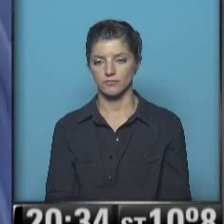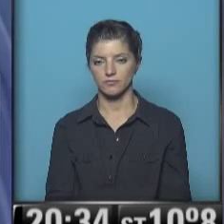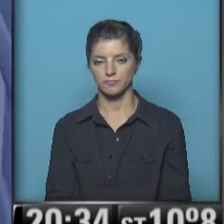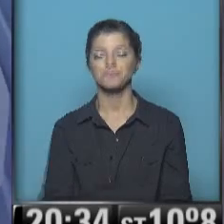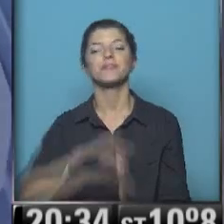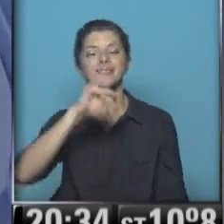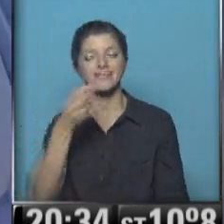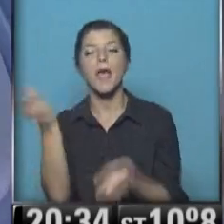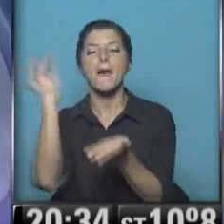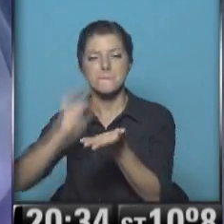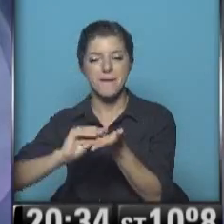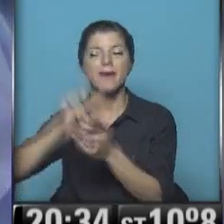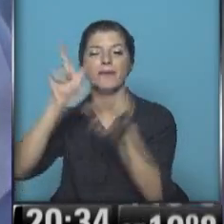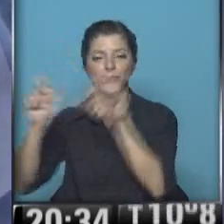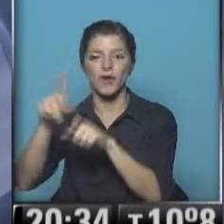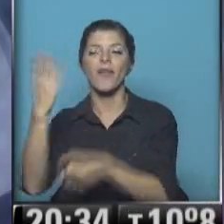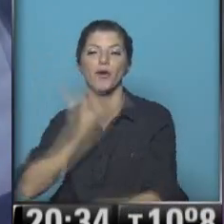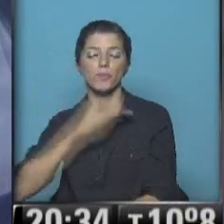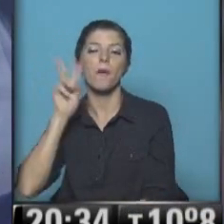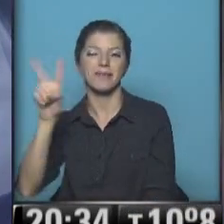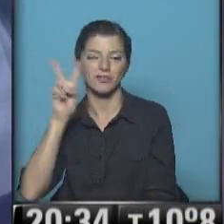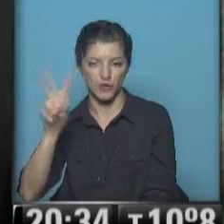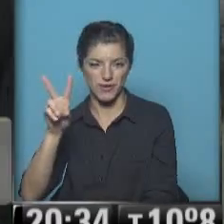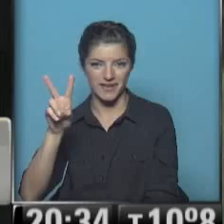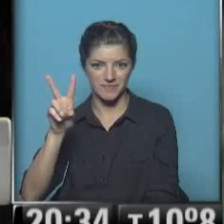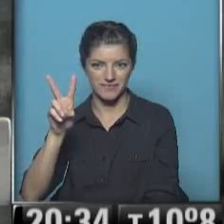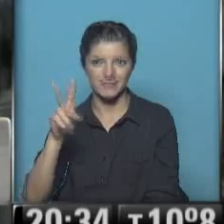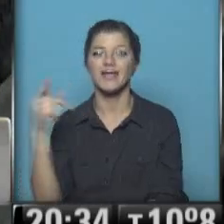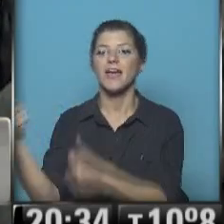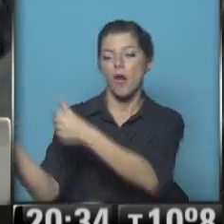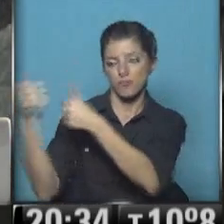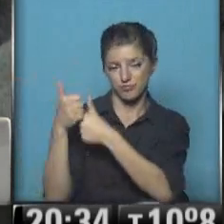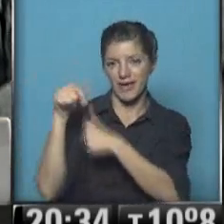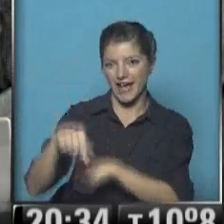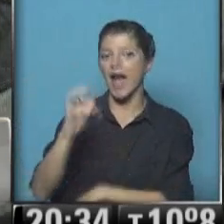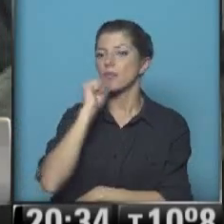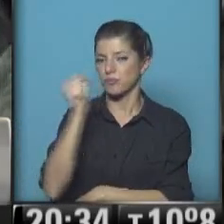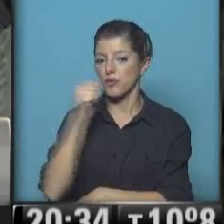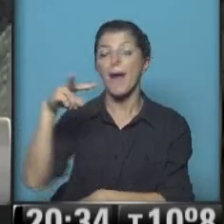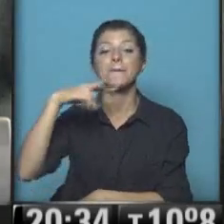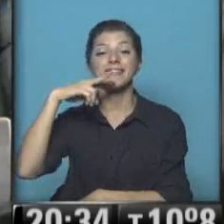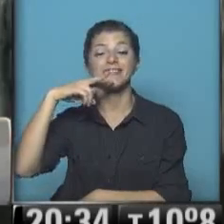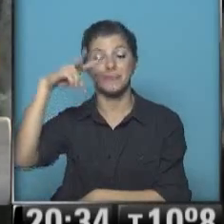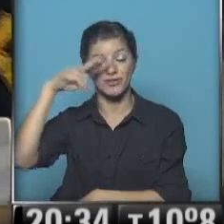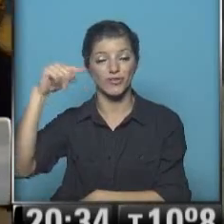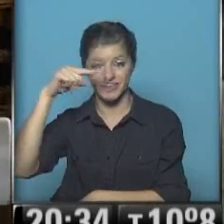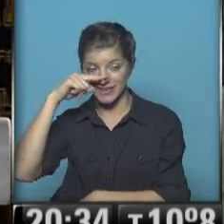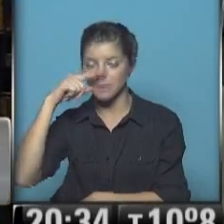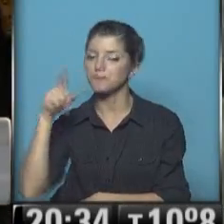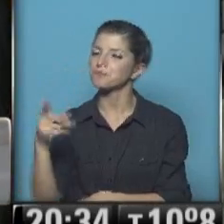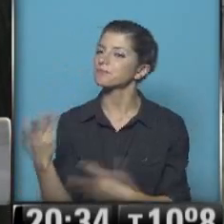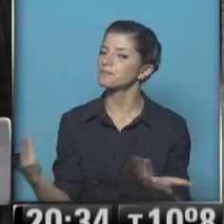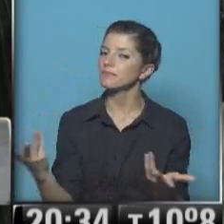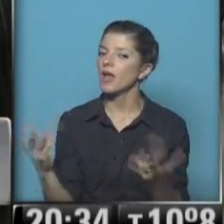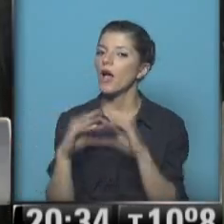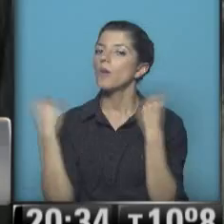Sí, más dirigentes del Frente para la Victoria y funcionarios del Gobierno Nacional se han acercado hasta aquí, hasta el móvil de Visión 7. Bueno, conclusiones de este